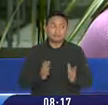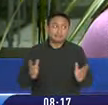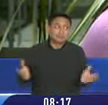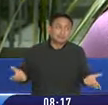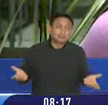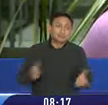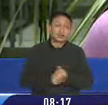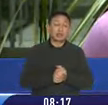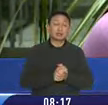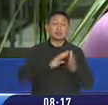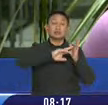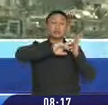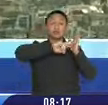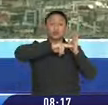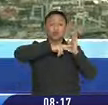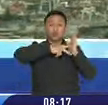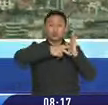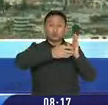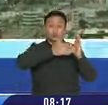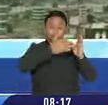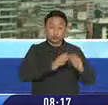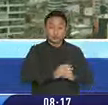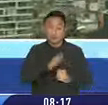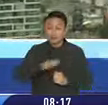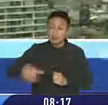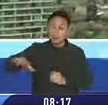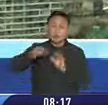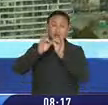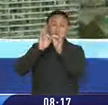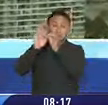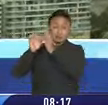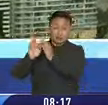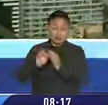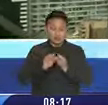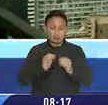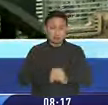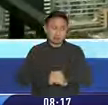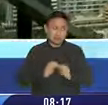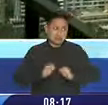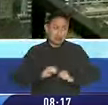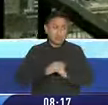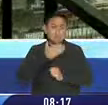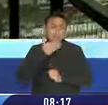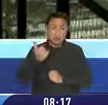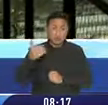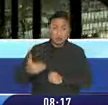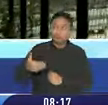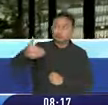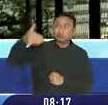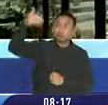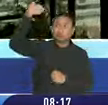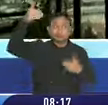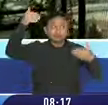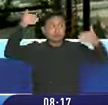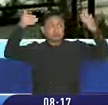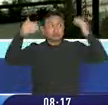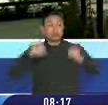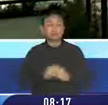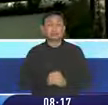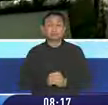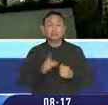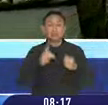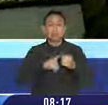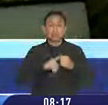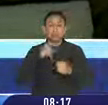dentro de la arquitectura, del urbanismo, será que es mejor crecer en altura. Aunque por otro lado, o sea, Quito se lo